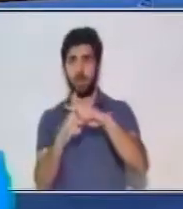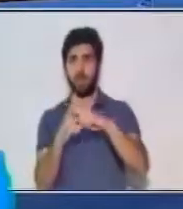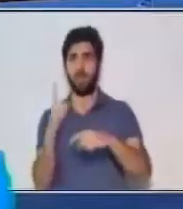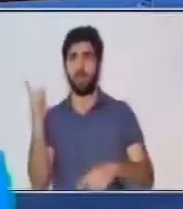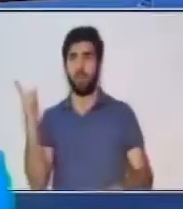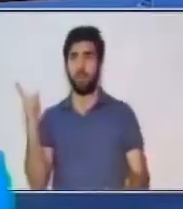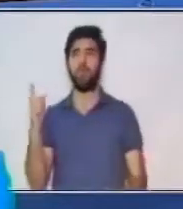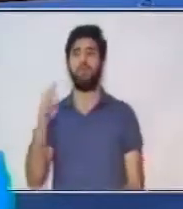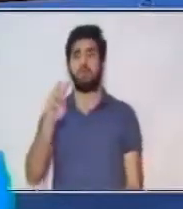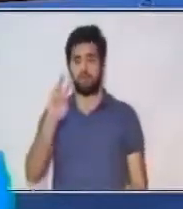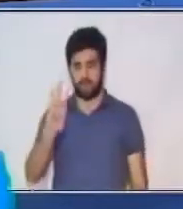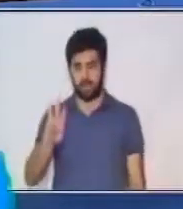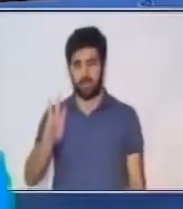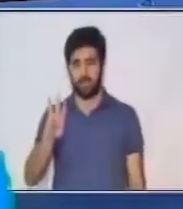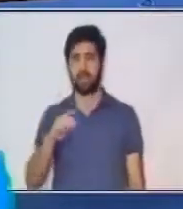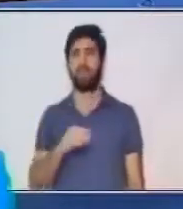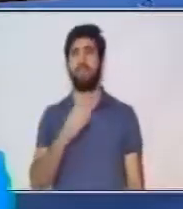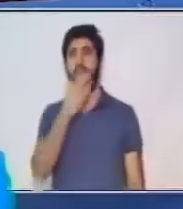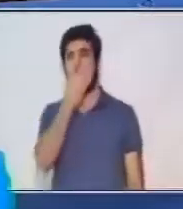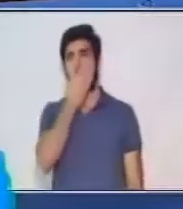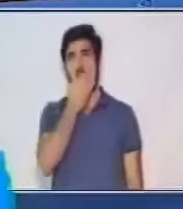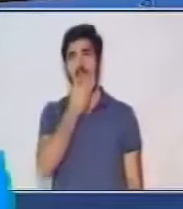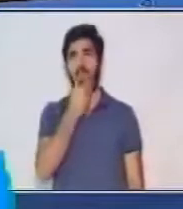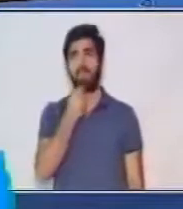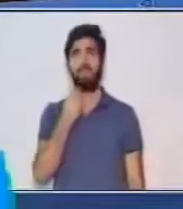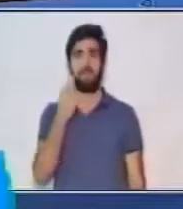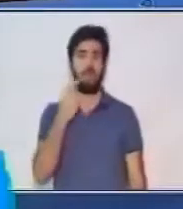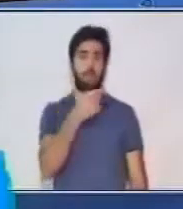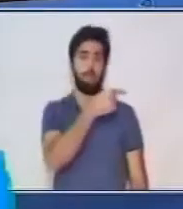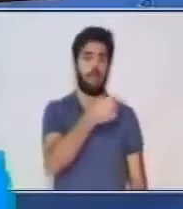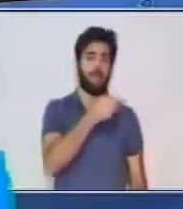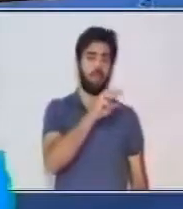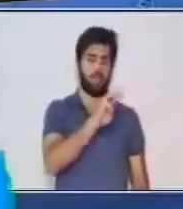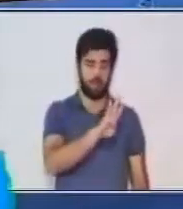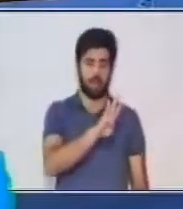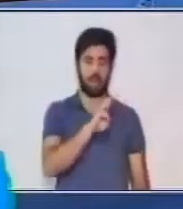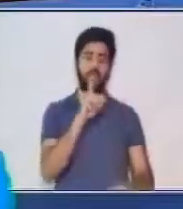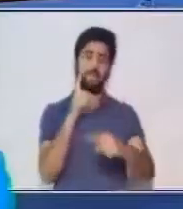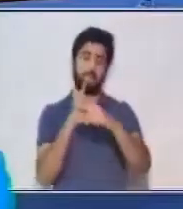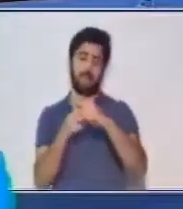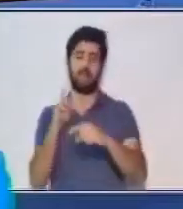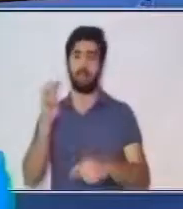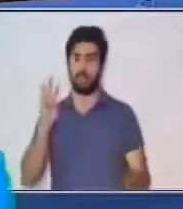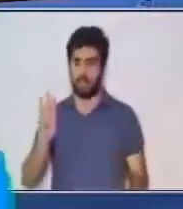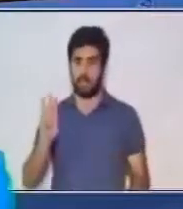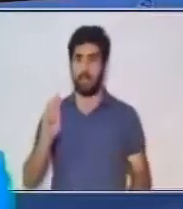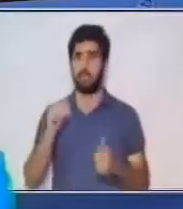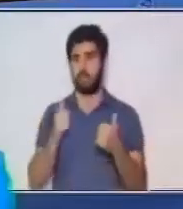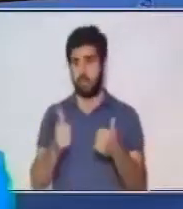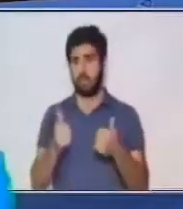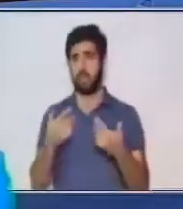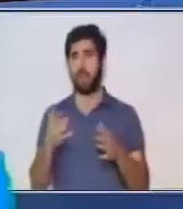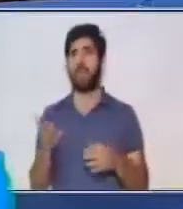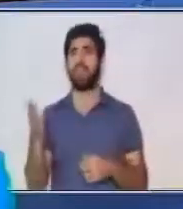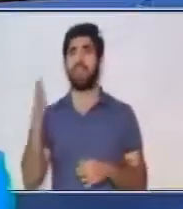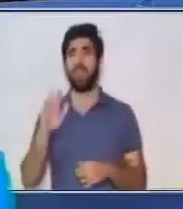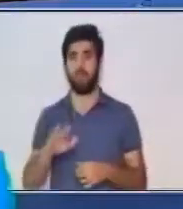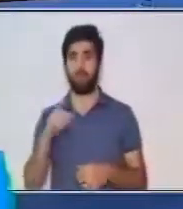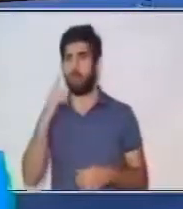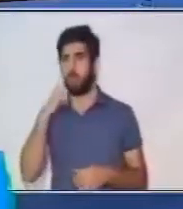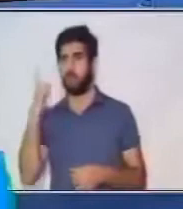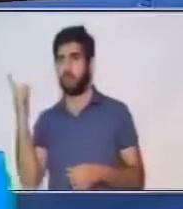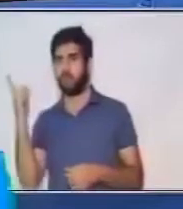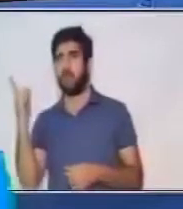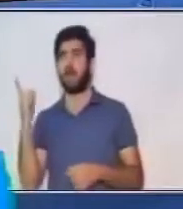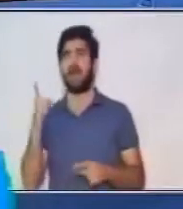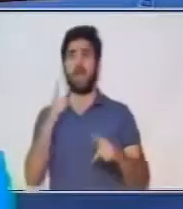la segunda raíz. Y entonces vamos a tener menos 3 y más 3. Y luego este valor que acompaña, que es